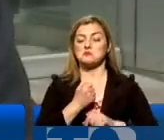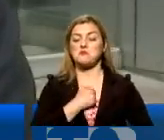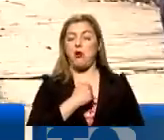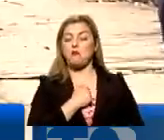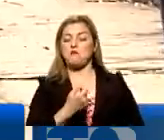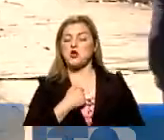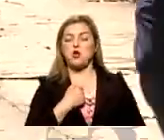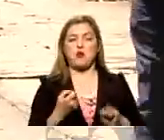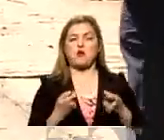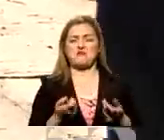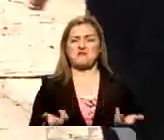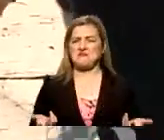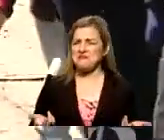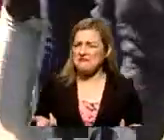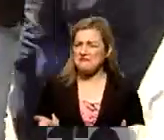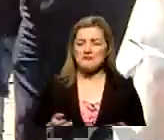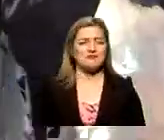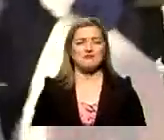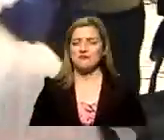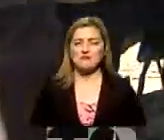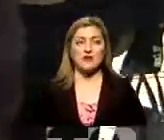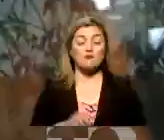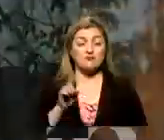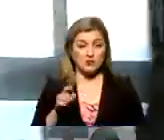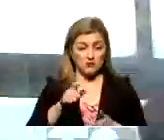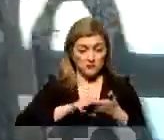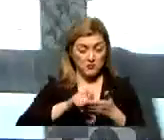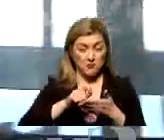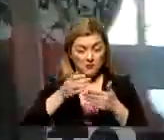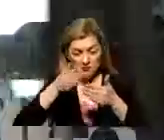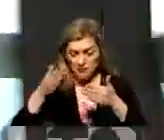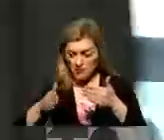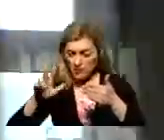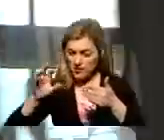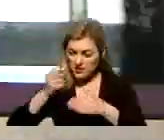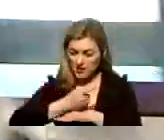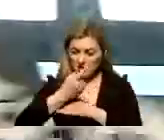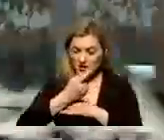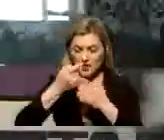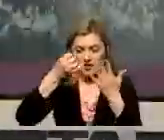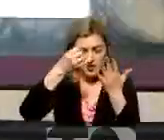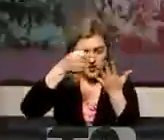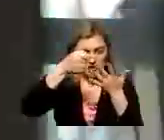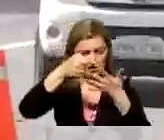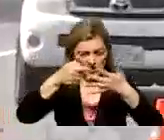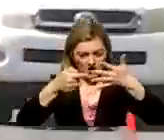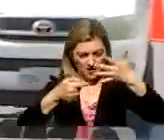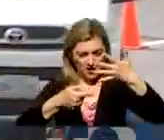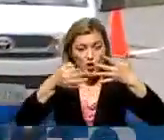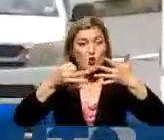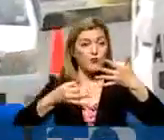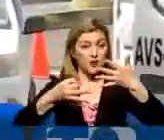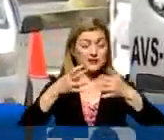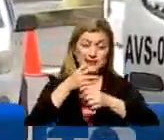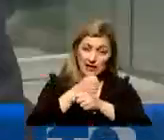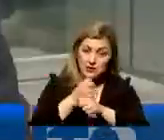estas operadoras. Después de la firma, los transportistas tendrán 30 días para cumplir con los indicadores y de hacerlo, entrará en vigencia la nueva